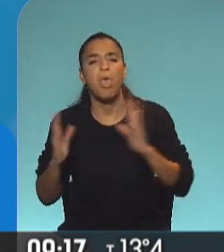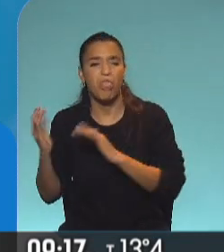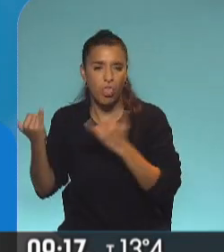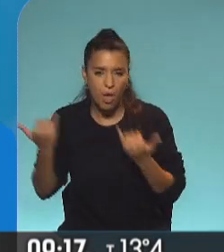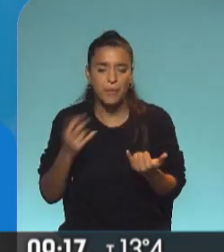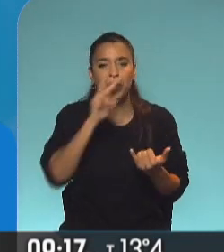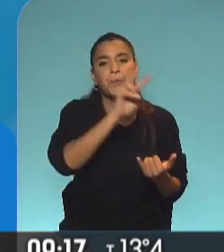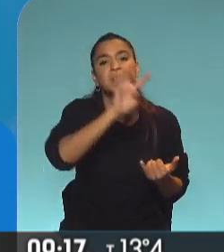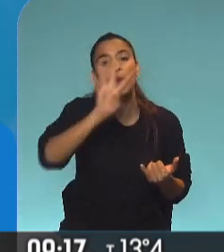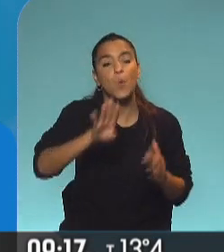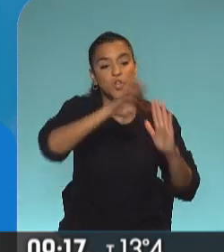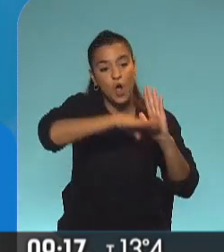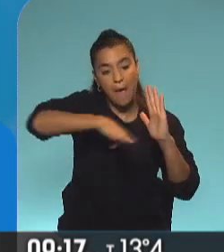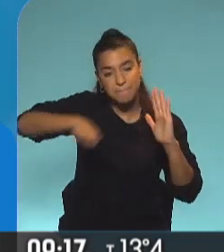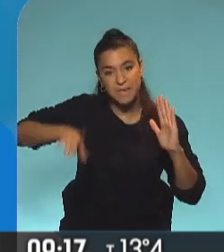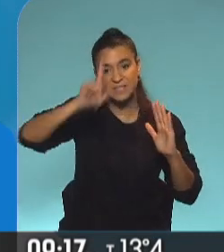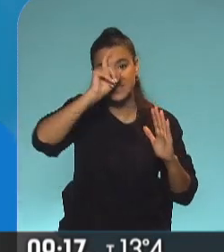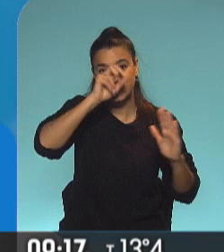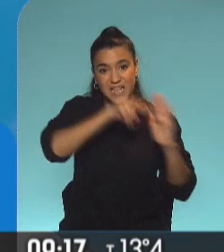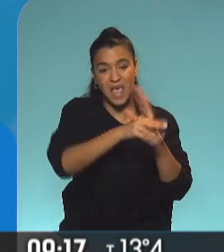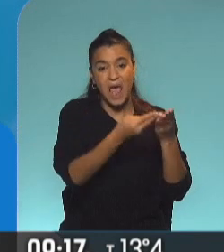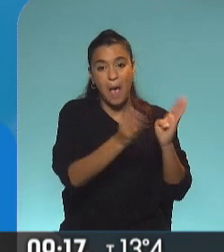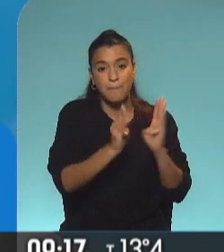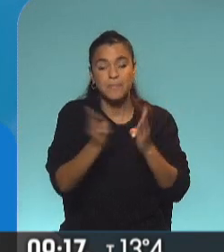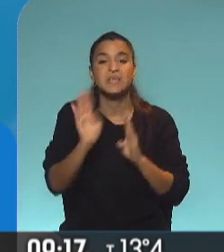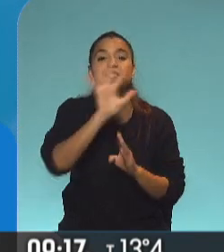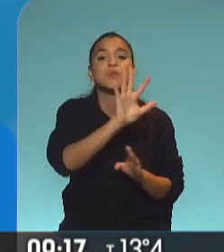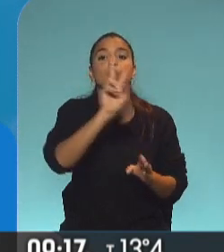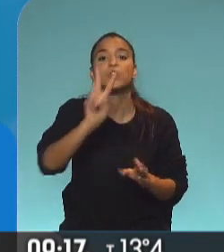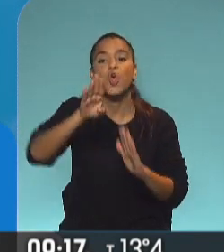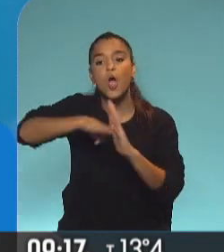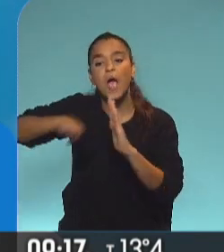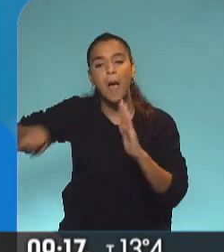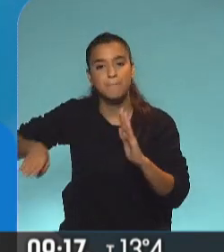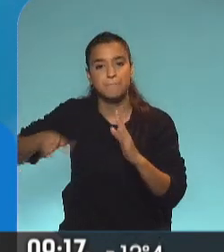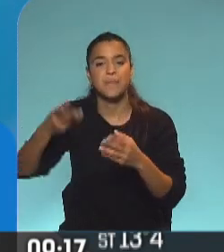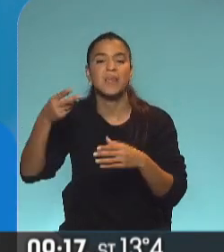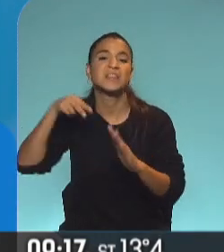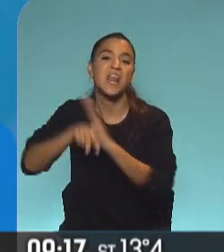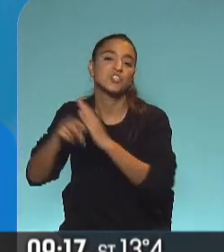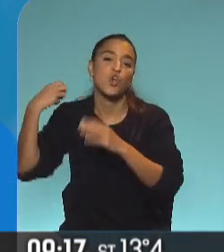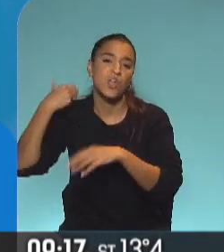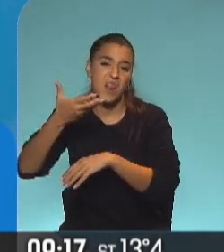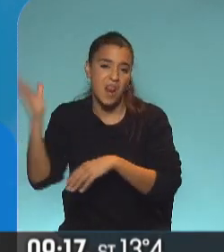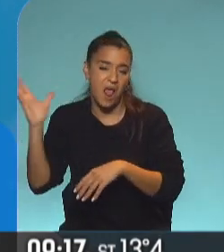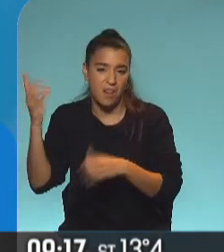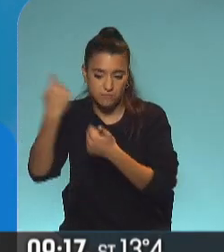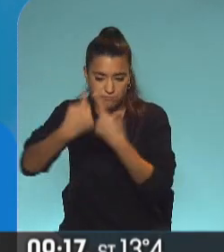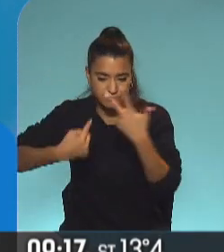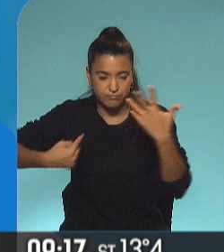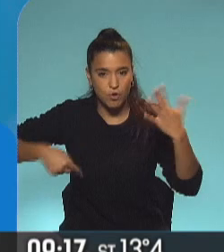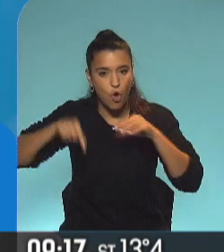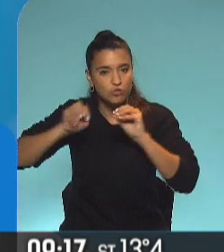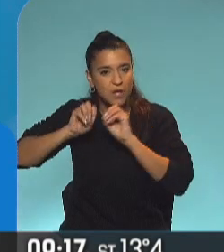de 24 camas de terapia y de 52 camas de atención crítica y de internación general, con todo el equipamiento para